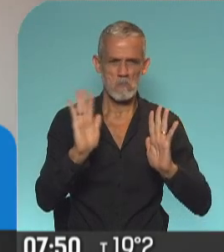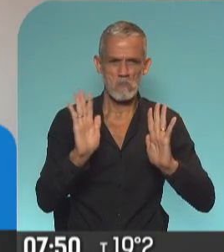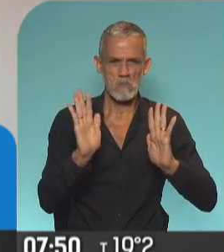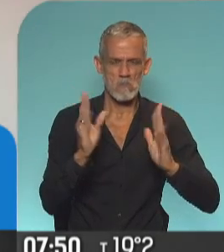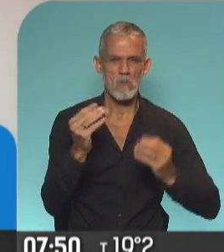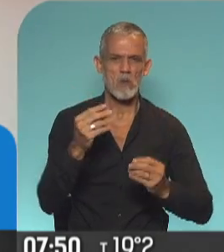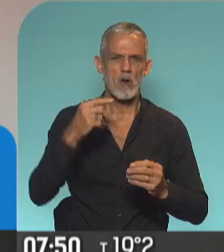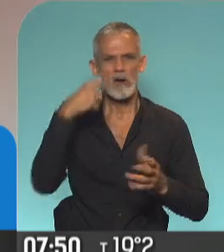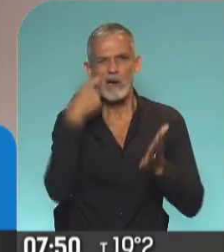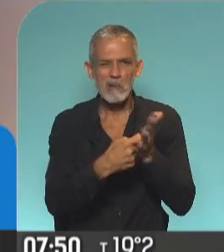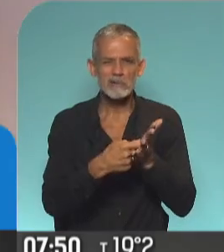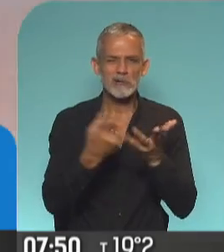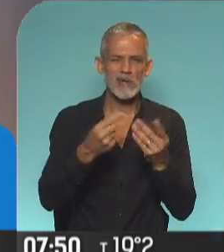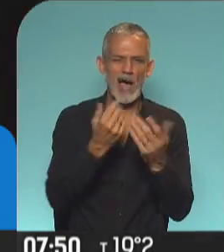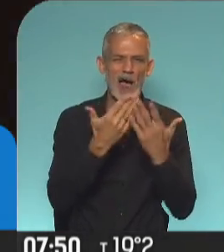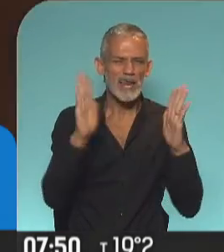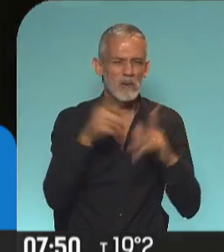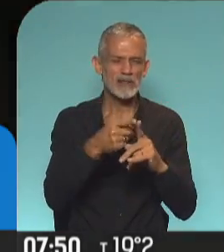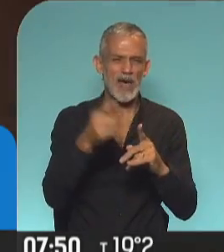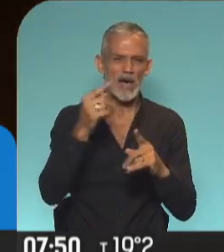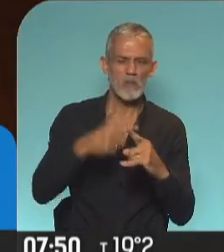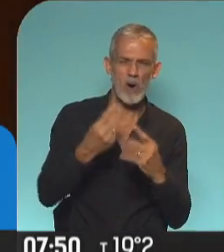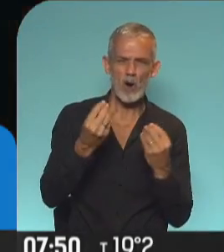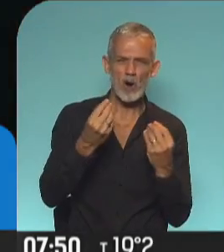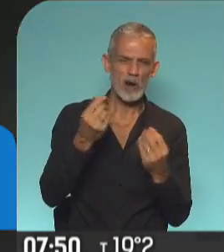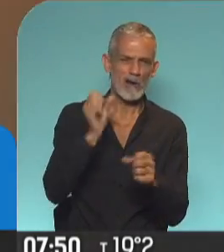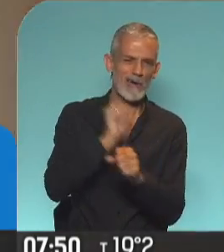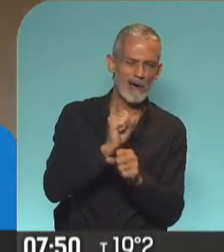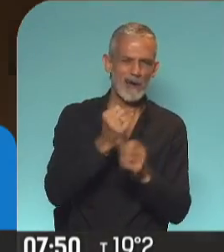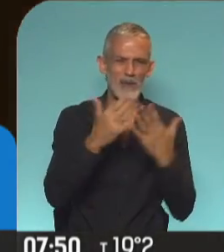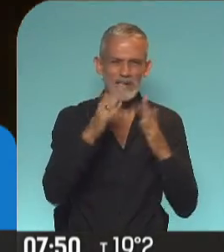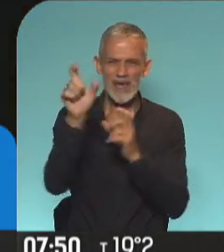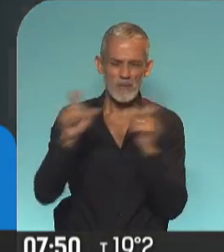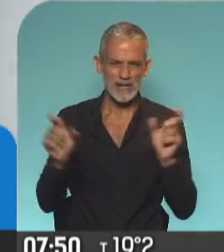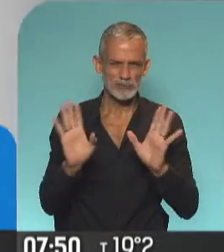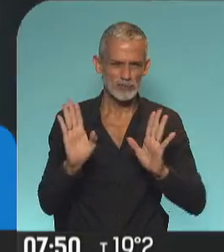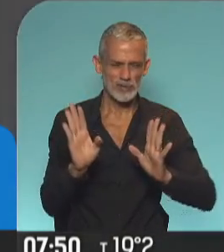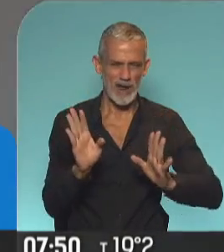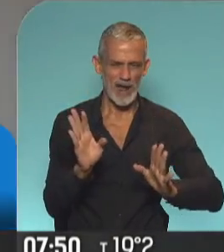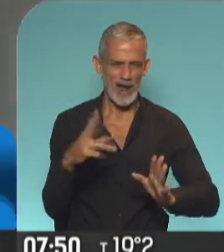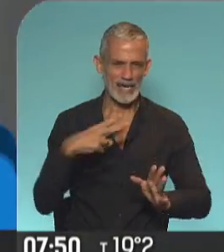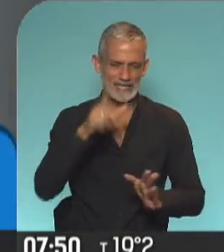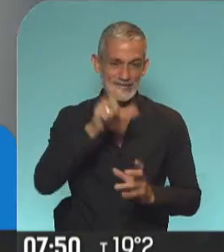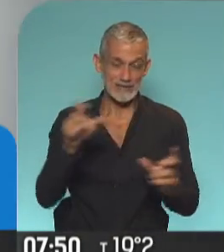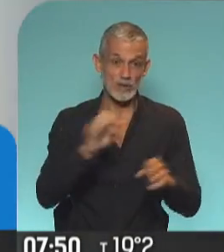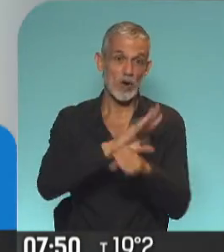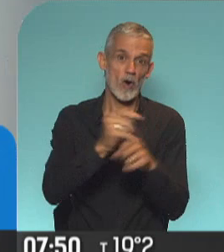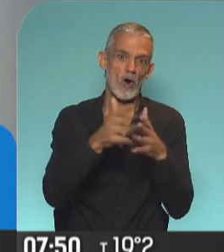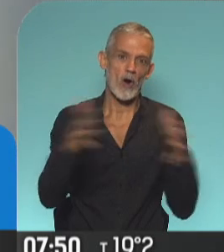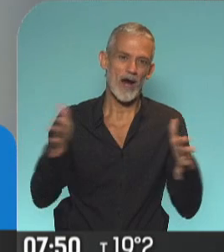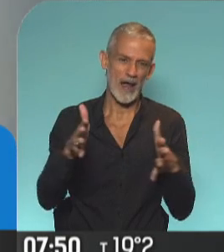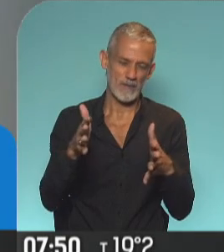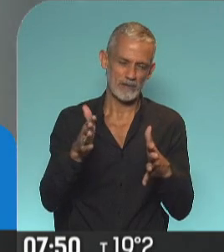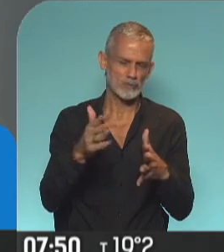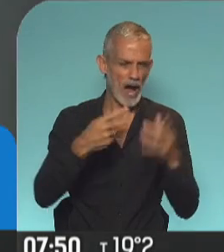por violaciones a las libertades, por condicionamiento a las libertades personales que se tomaban en marco de una pandemia y del COVID.